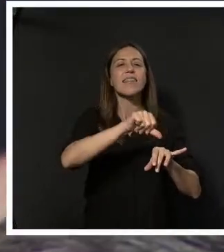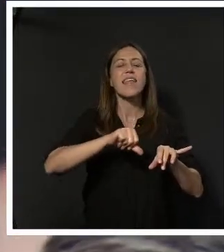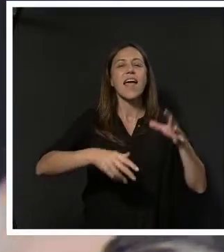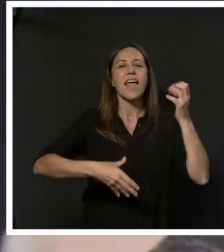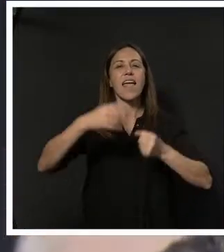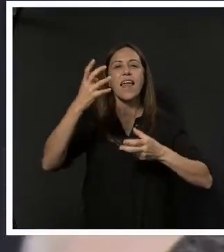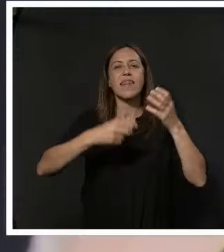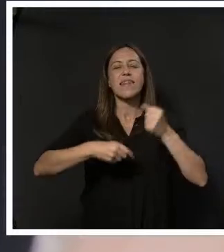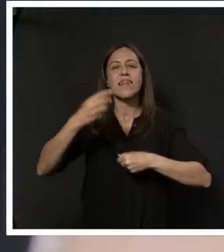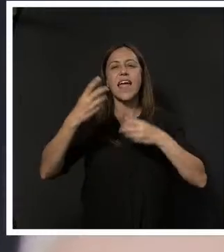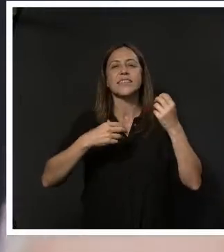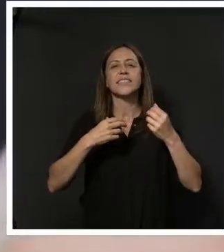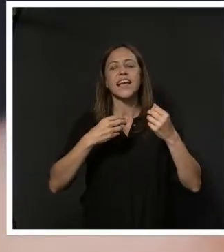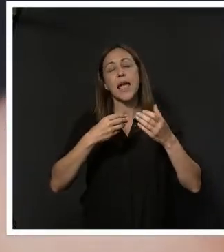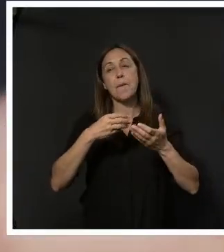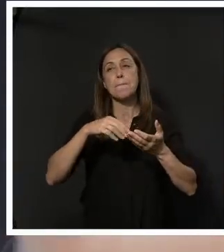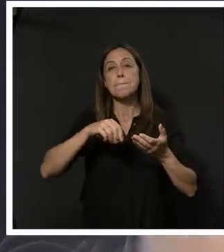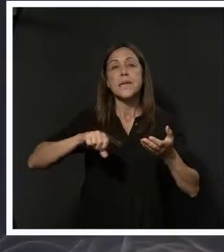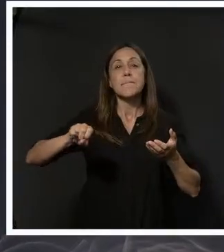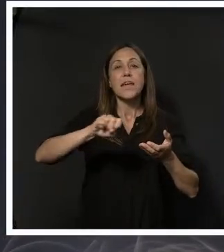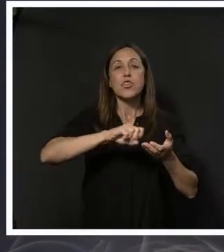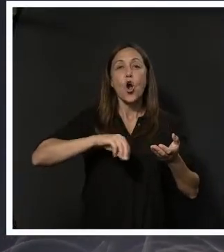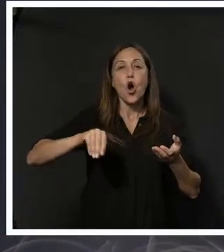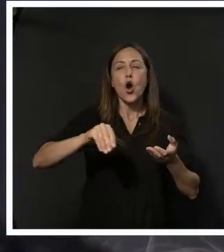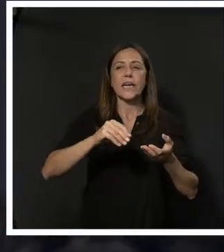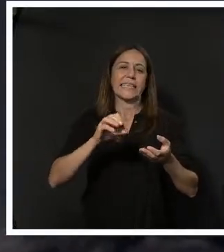pimentón y sal